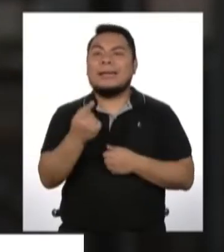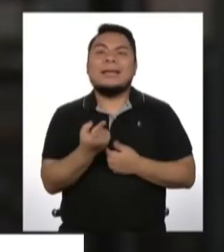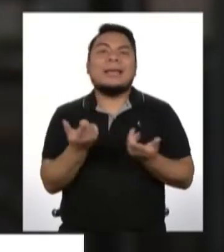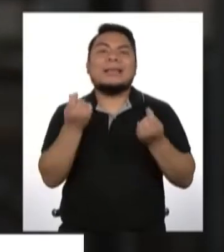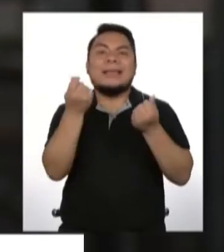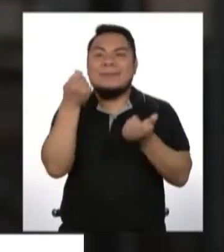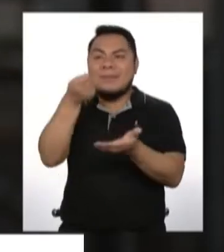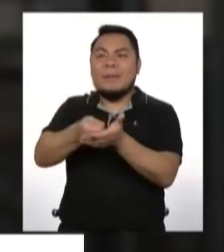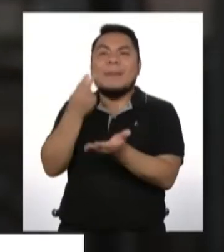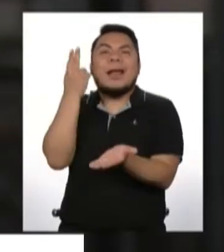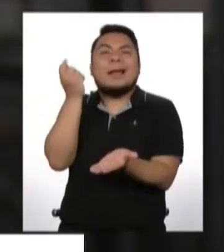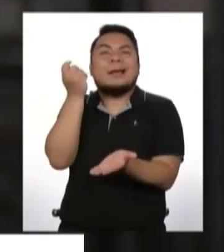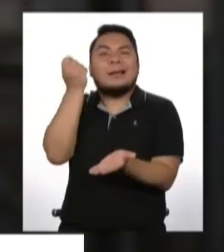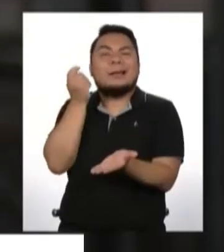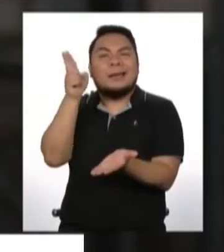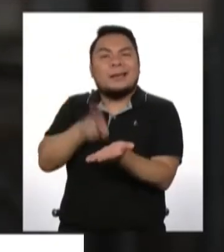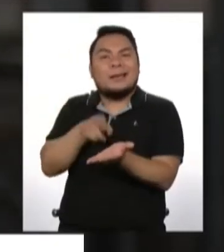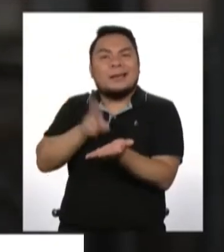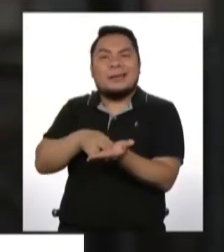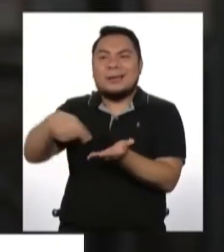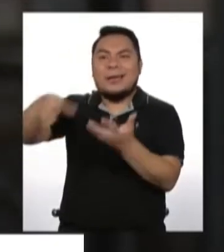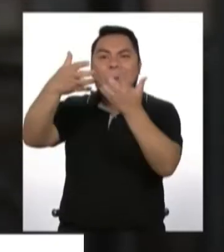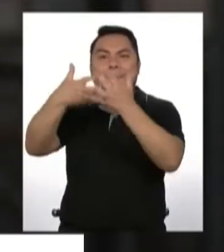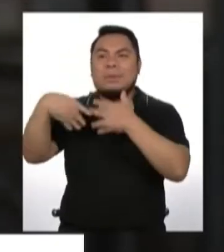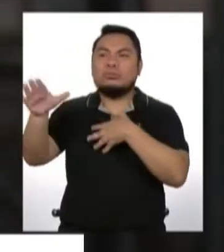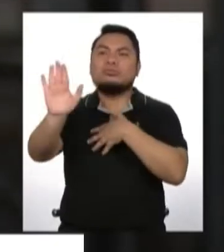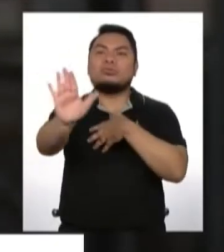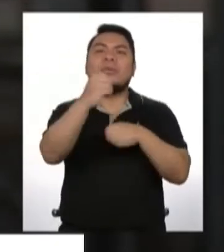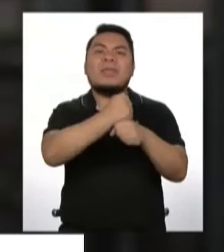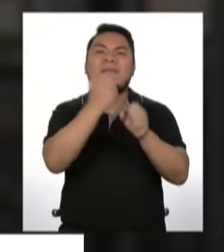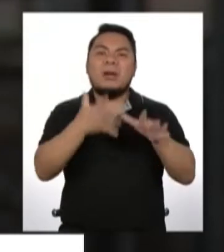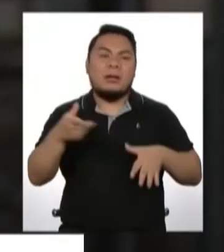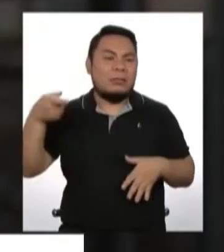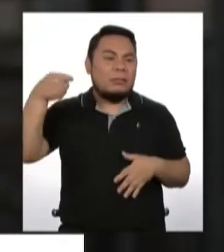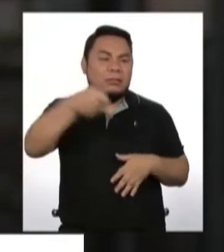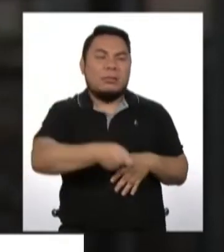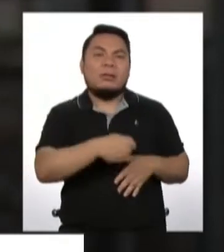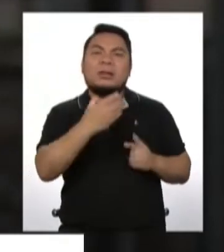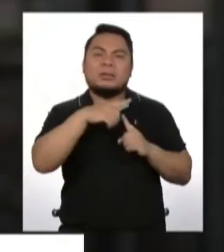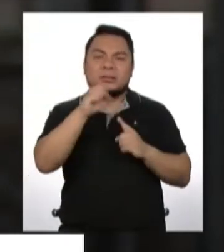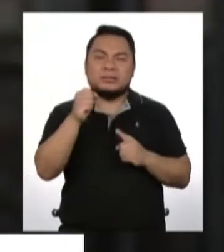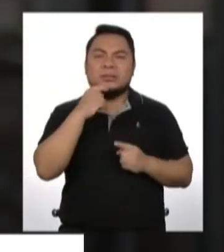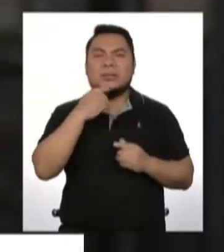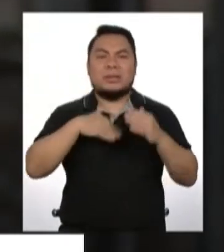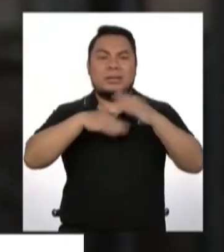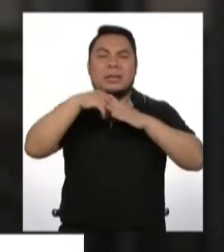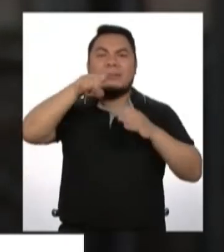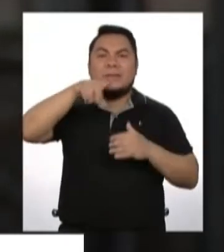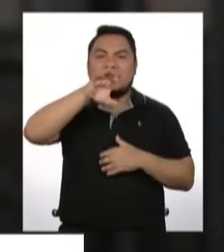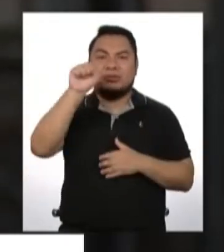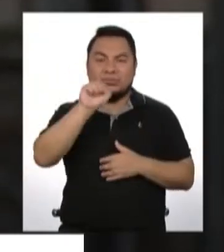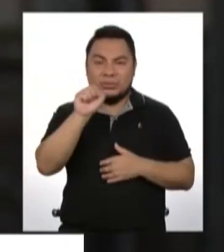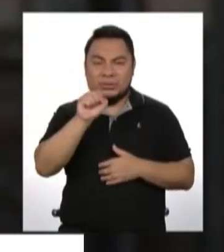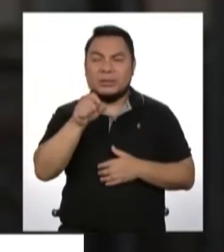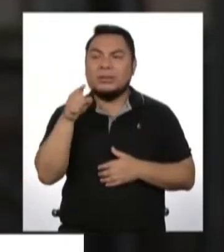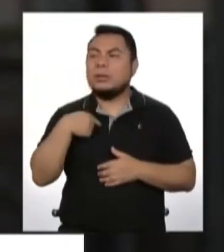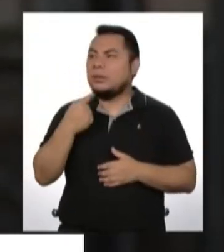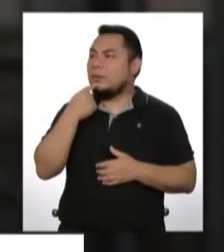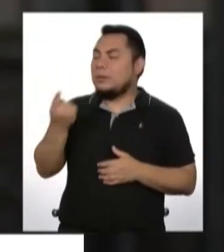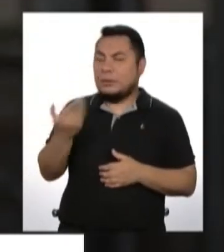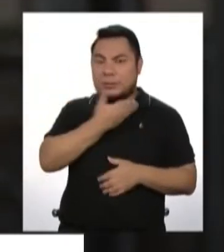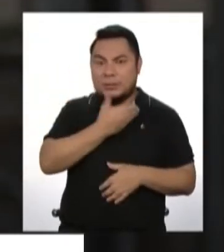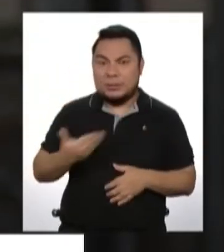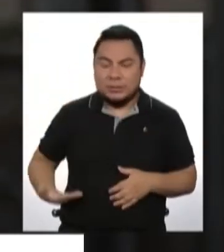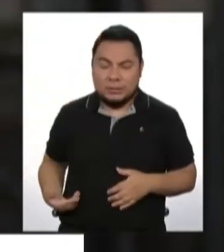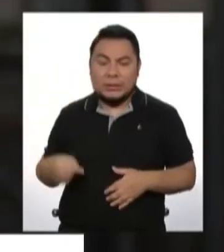hasta el 35% para las empresas, para sus trabajadores que ganen hasta 1.500 soles, podemos mencionarle, presidente, que hasta la